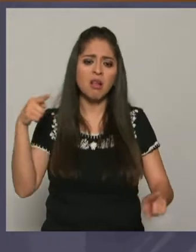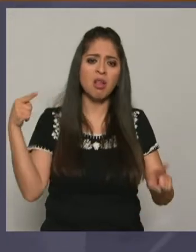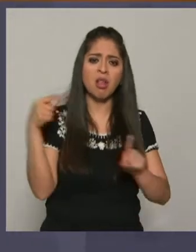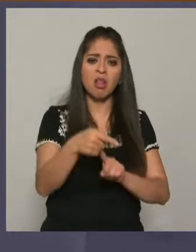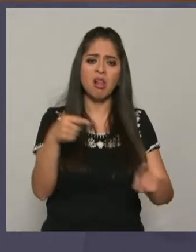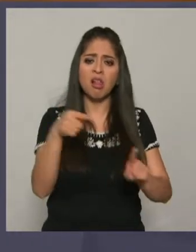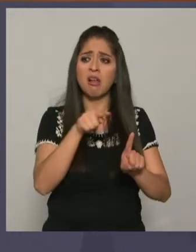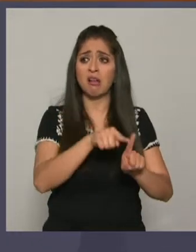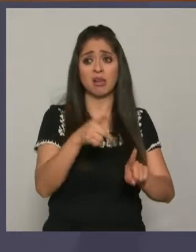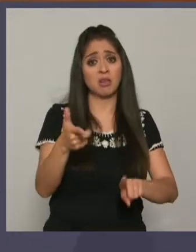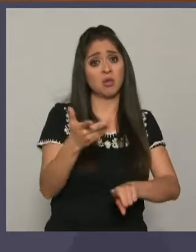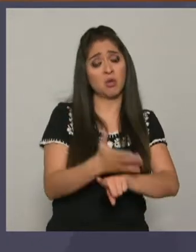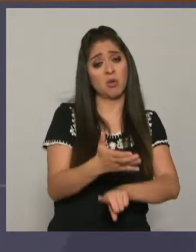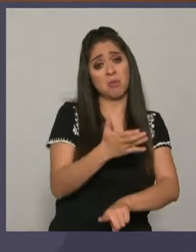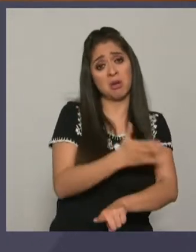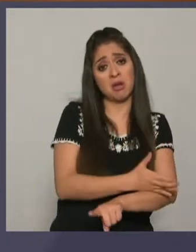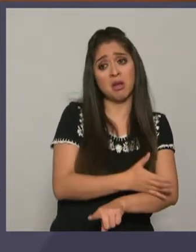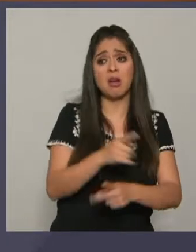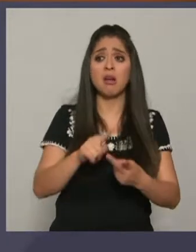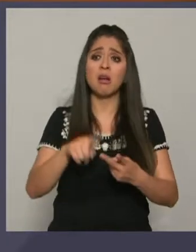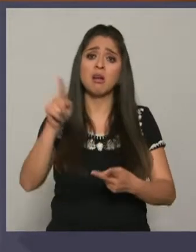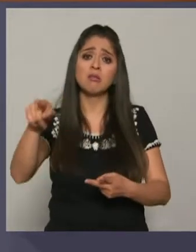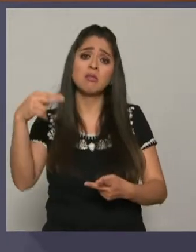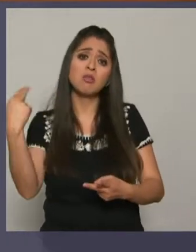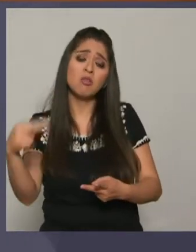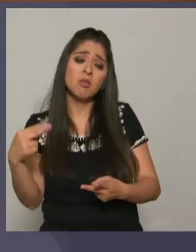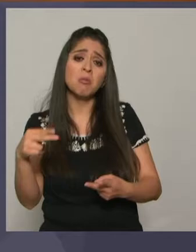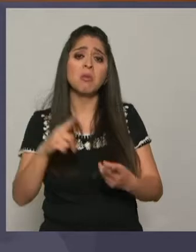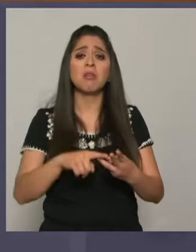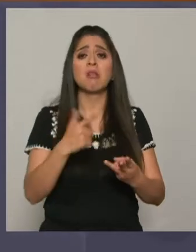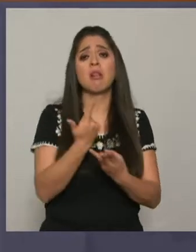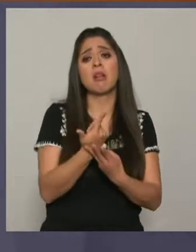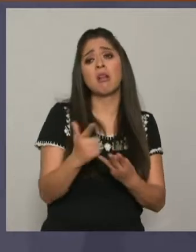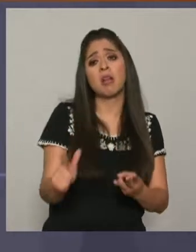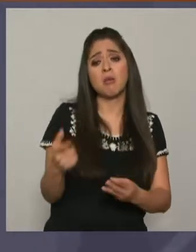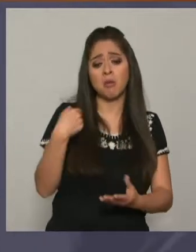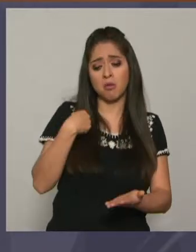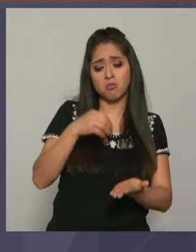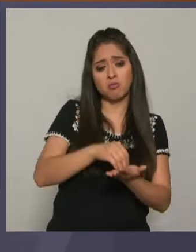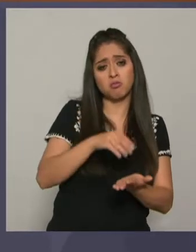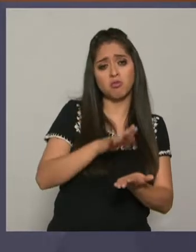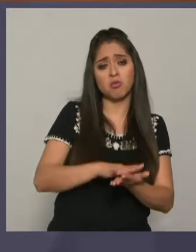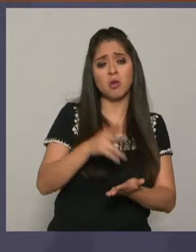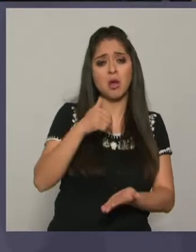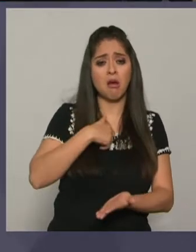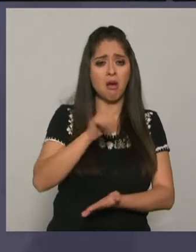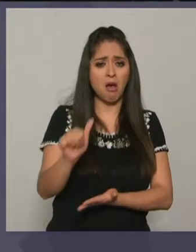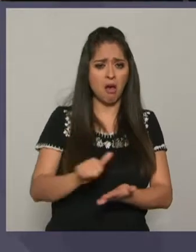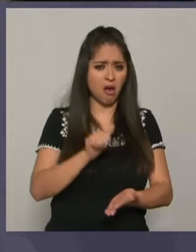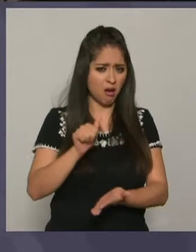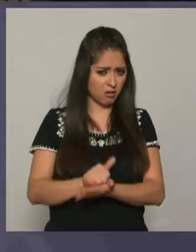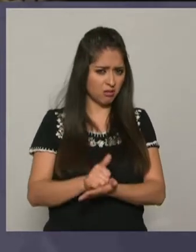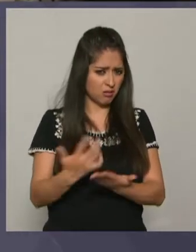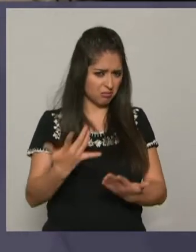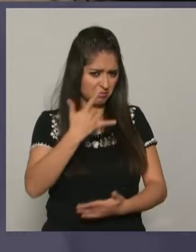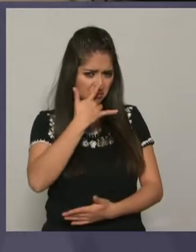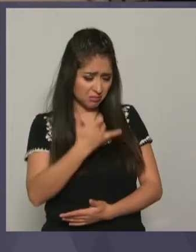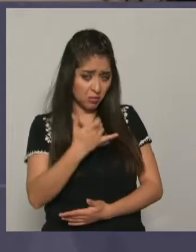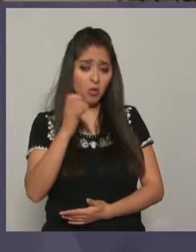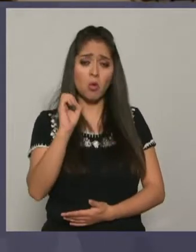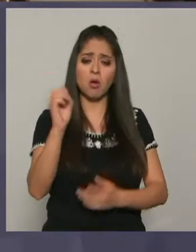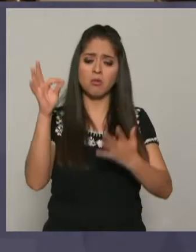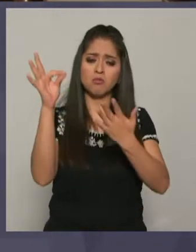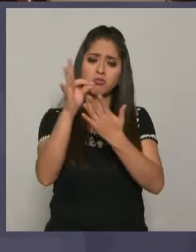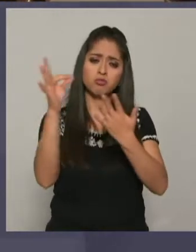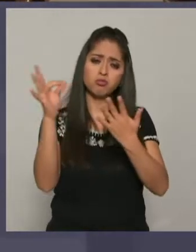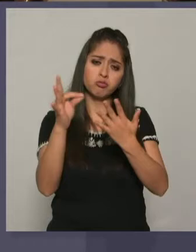porque el compañerito ya llamó a fulanita de tal como ella quiso ponerse en su acta de nacimiento? O que en un pase de lista alguien de pronto